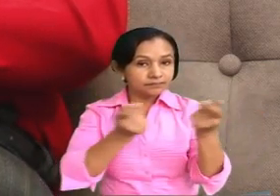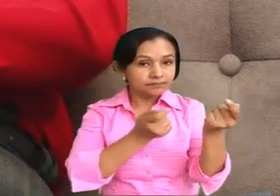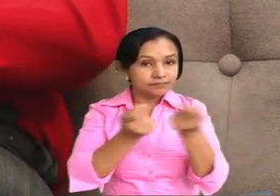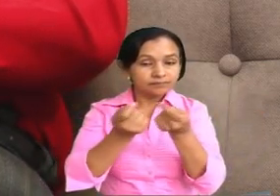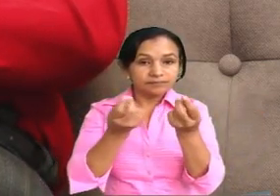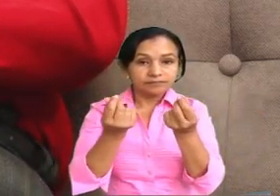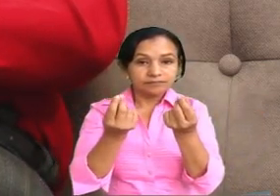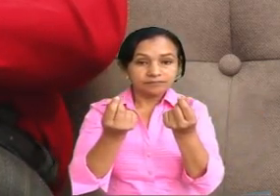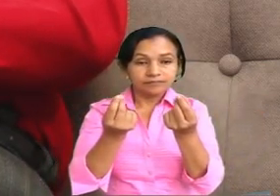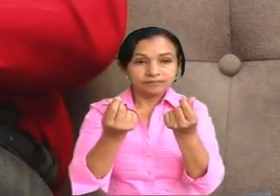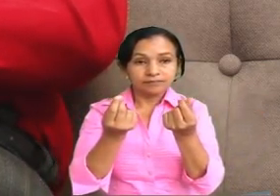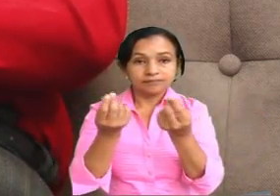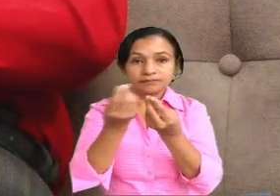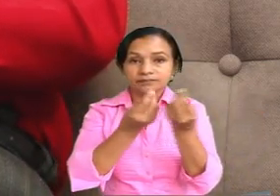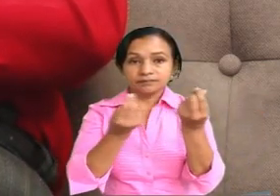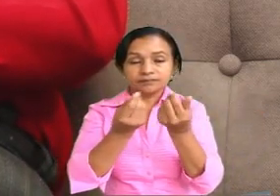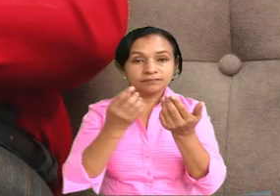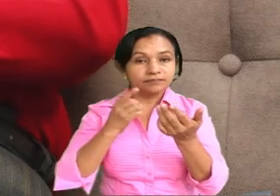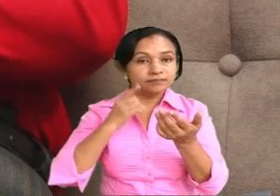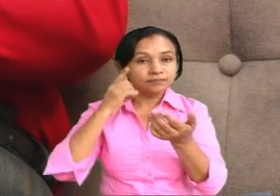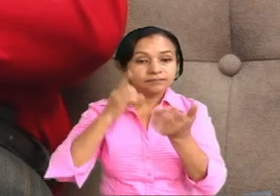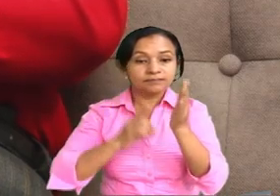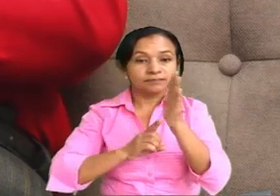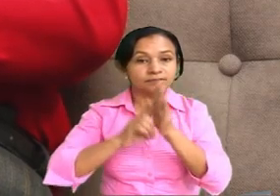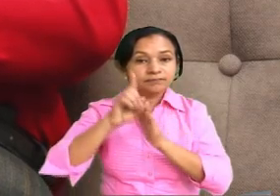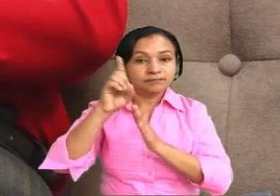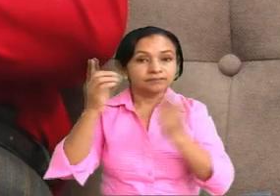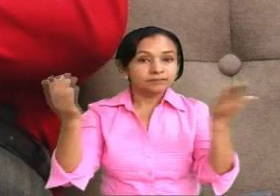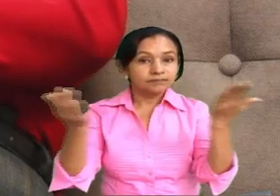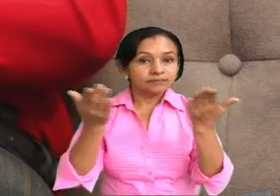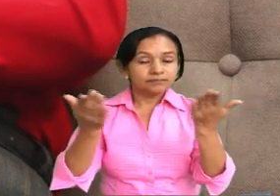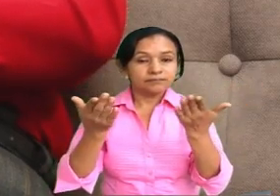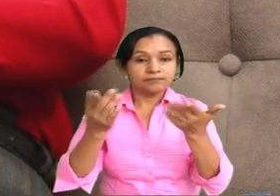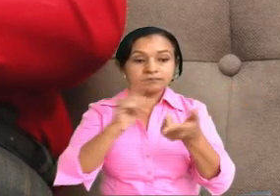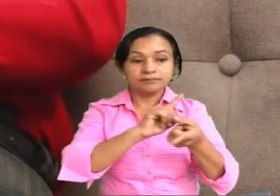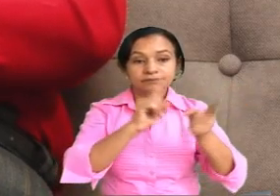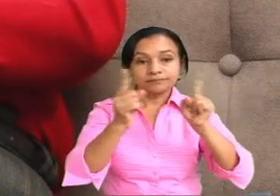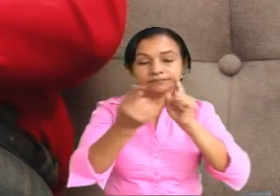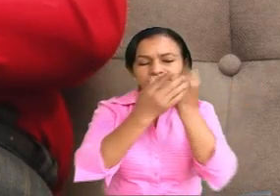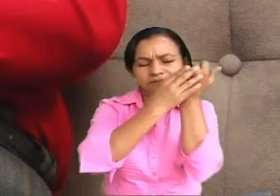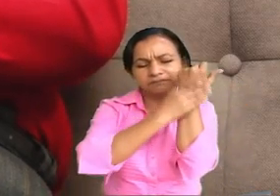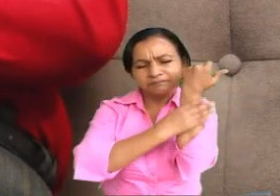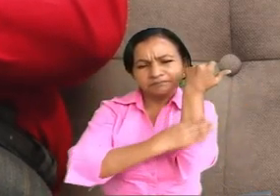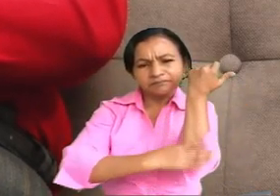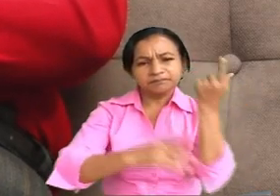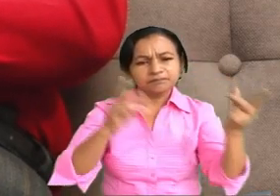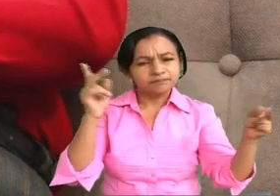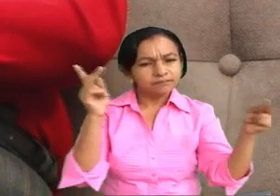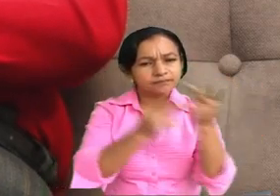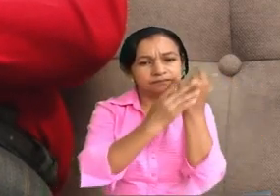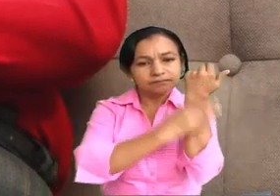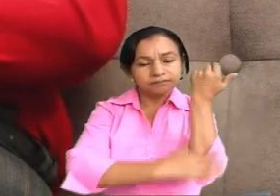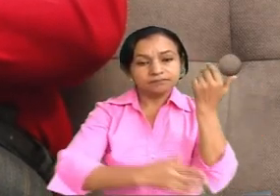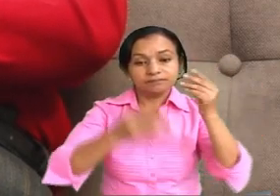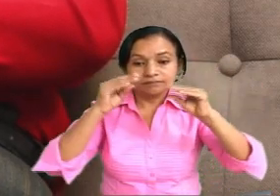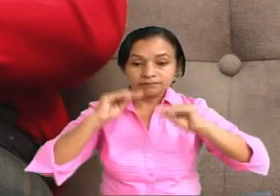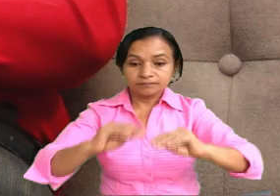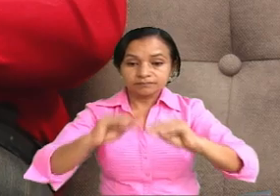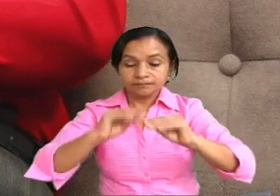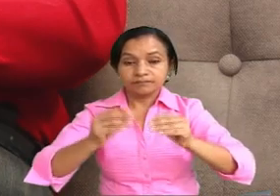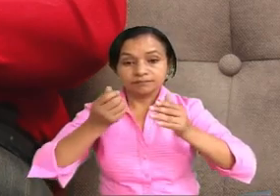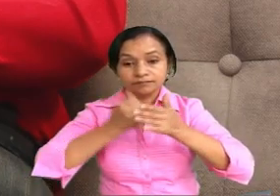desarrollarse económicamente, cómo salir de la pobreza y extrema pobreza y enseñarle a sus hijos a